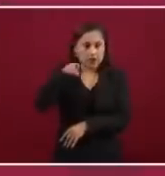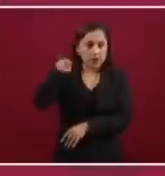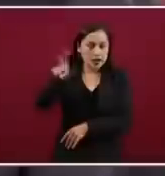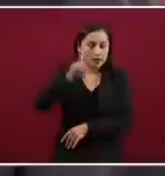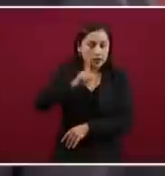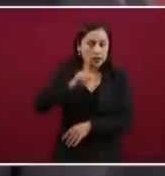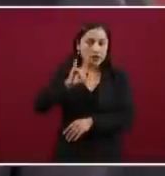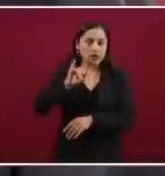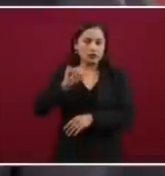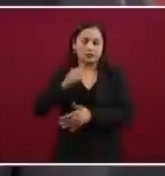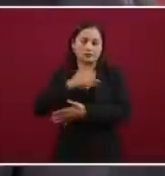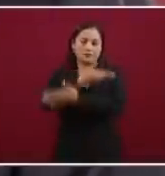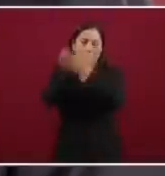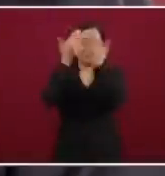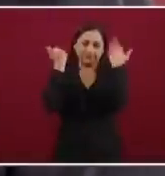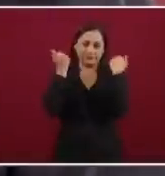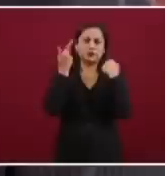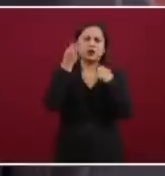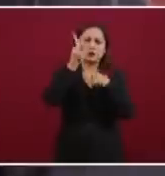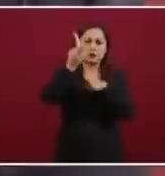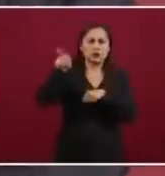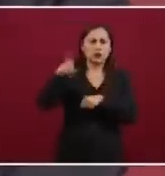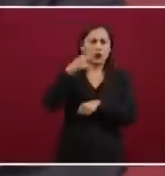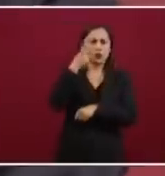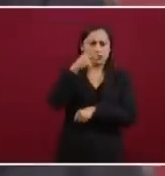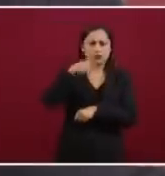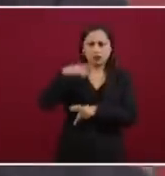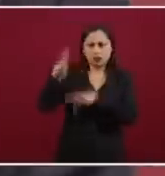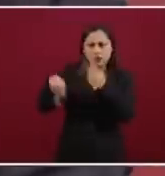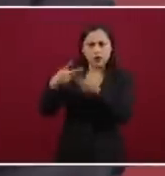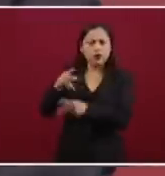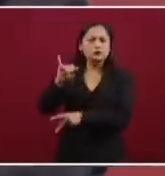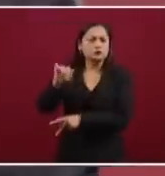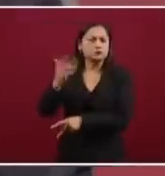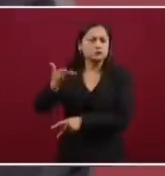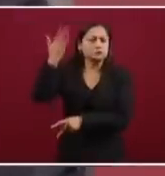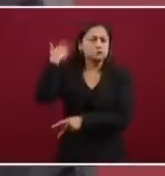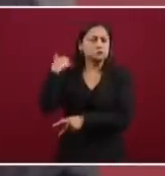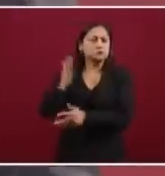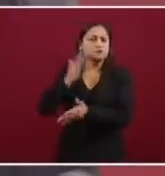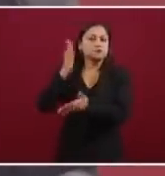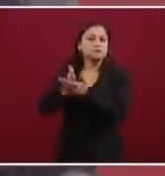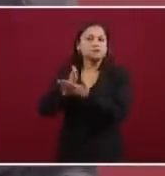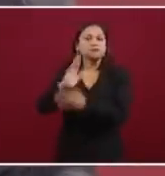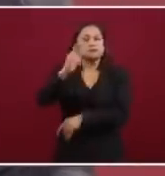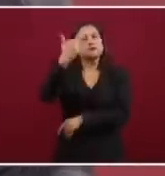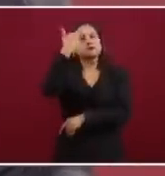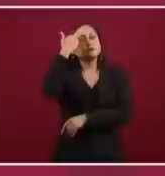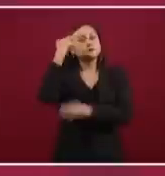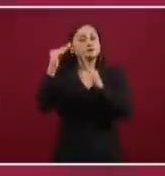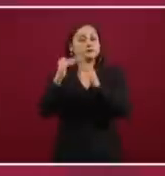estuve en su casa. Me acuerdo que es como una cerrada